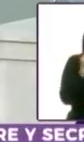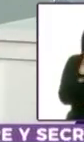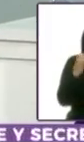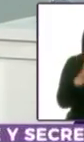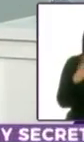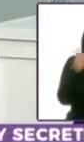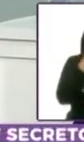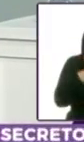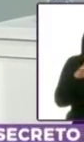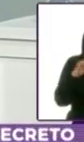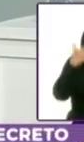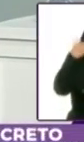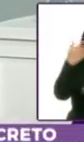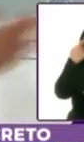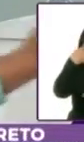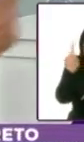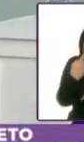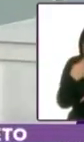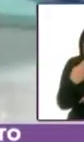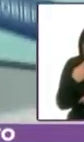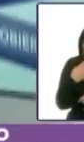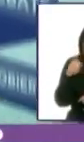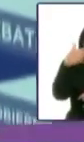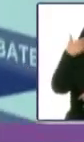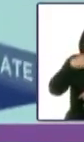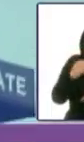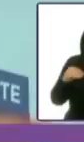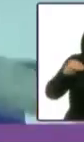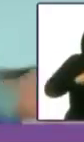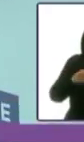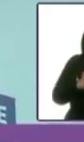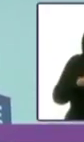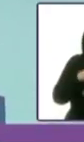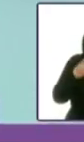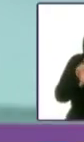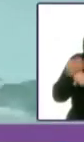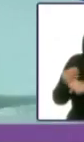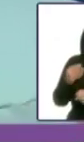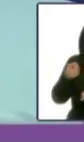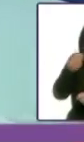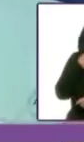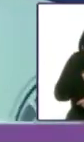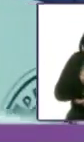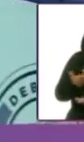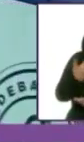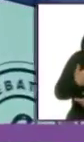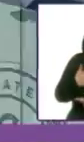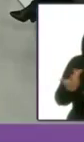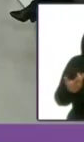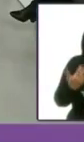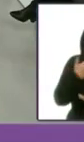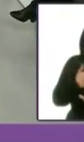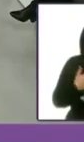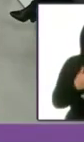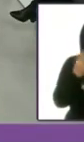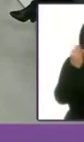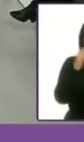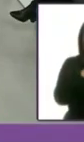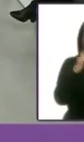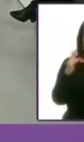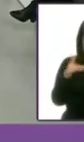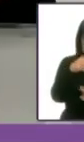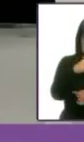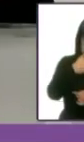Manuel López Obrador, sino ir a hacer ese trabajo territorial. Y pues yo creo que eso es lo que se reflejó en ese tercer